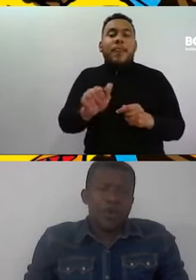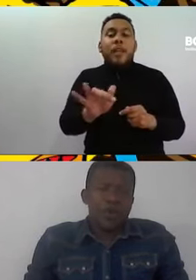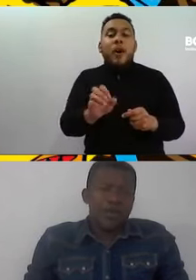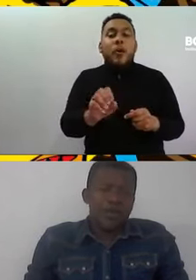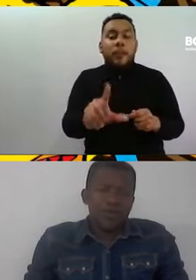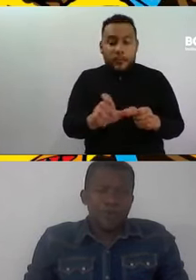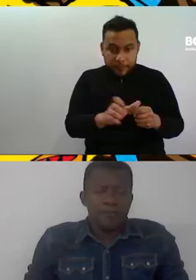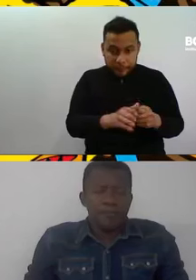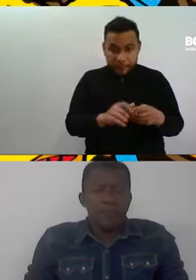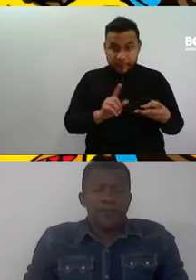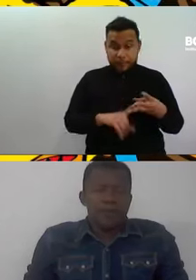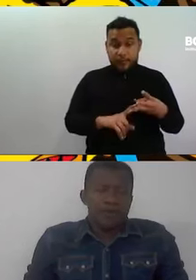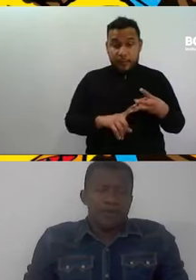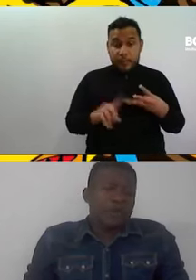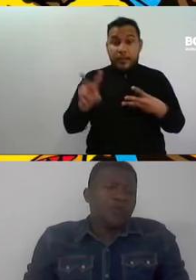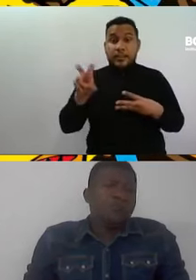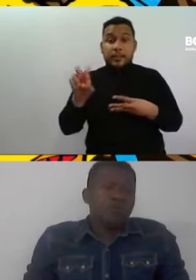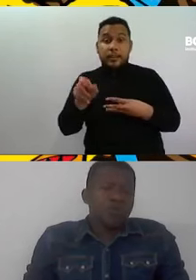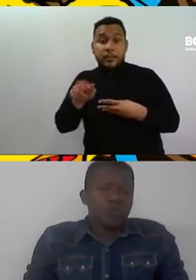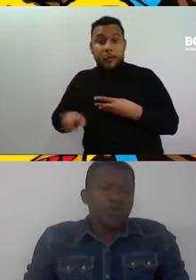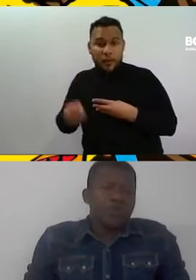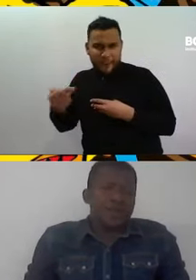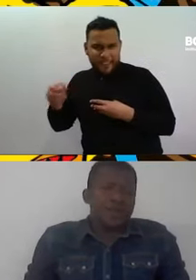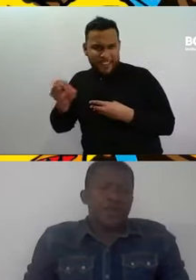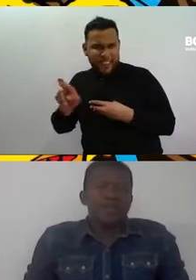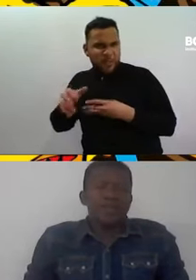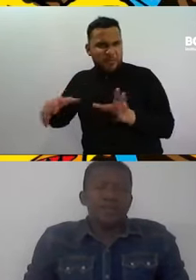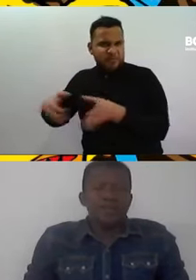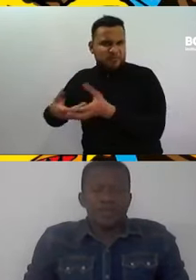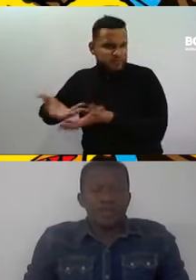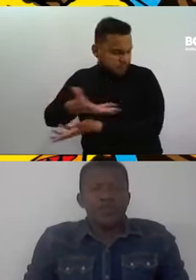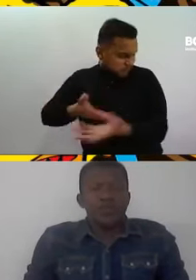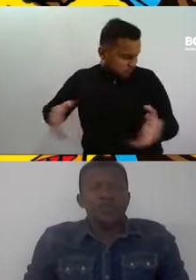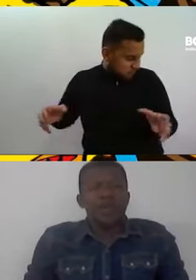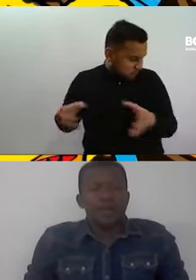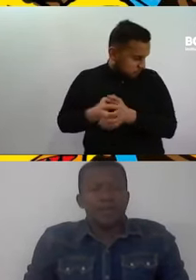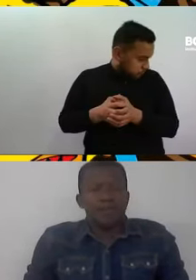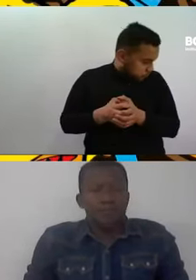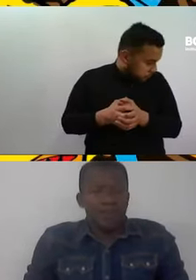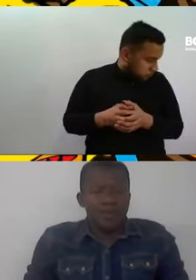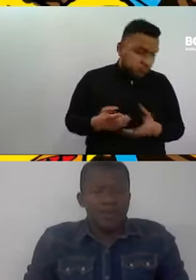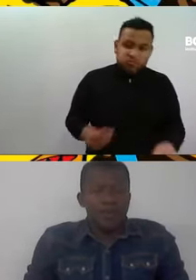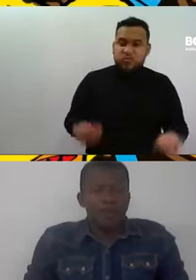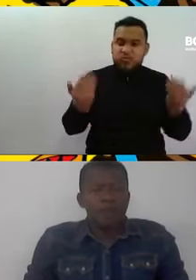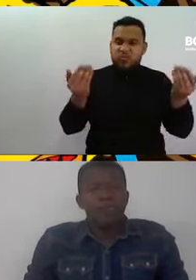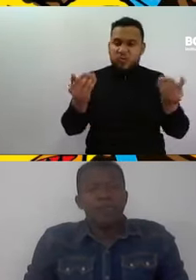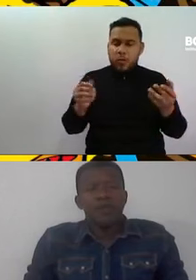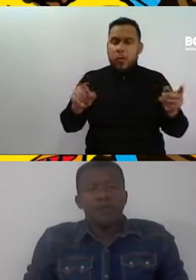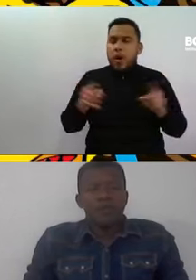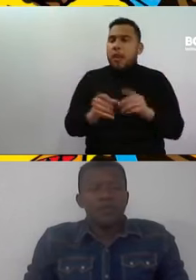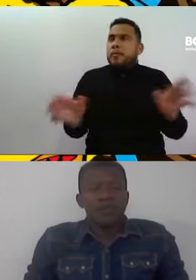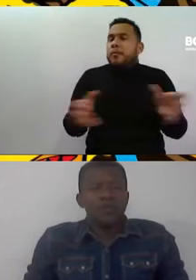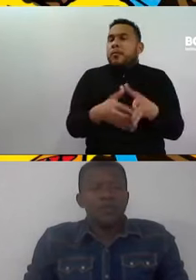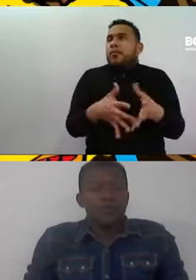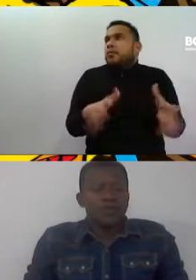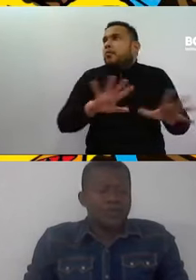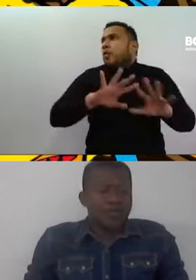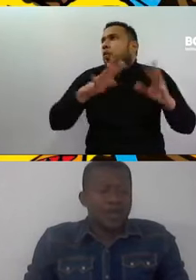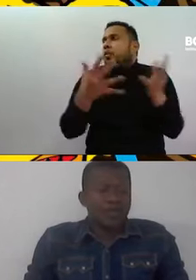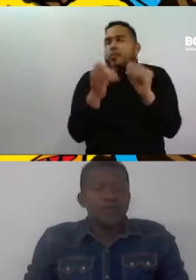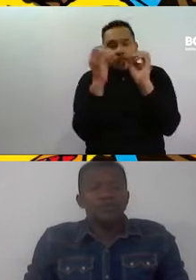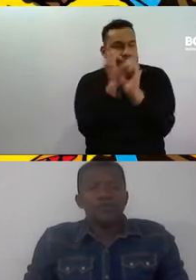seteto habanero? Y de un mundo que realmente resulta mágico. Pero en